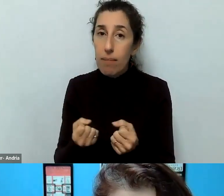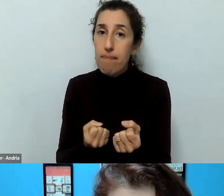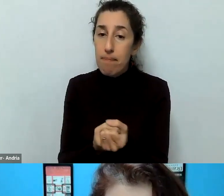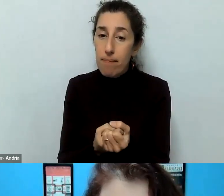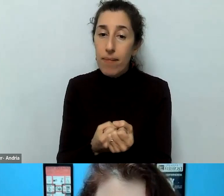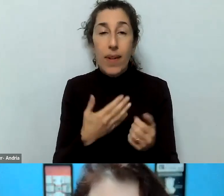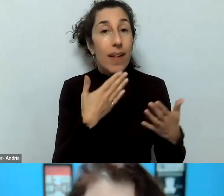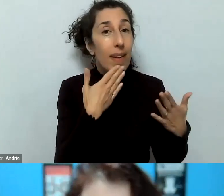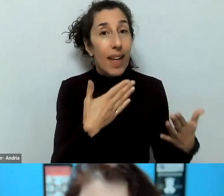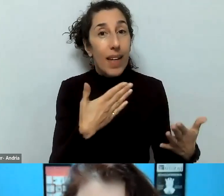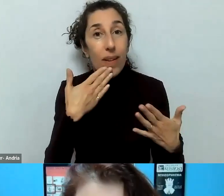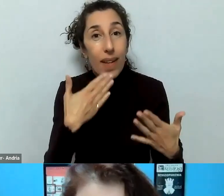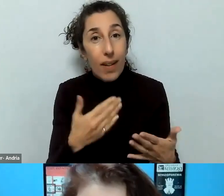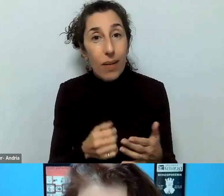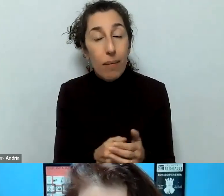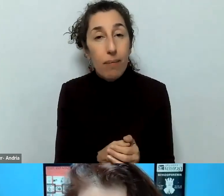Gracias a las dos.